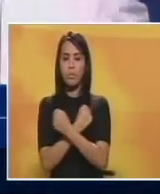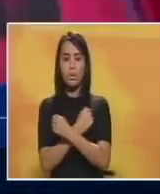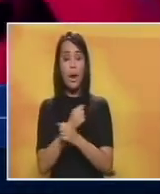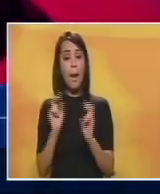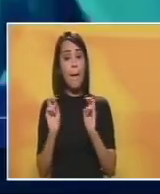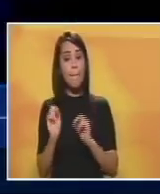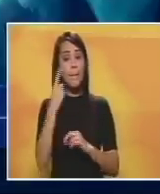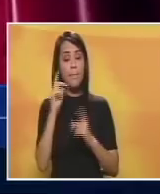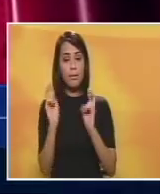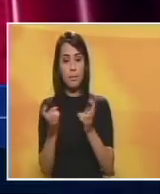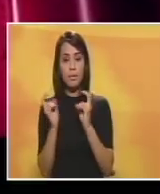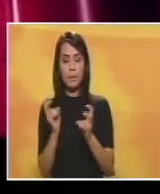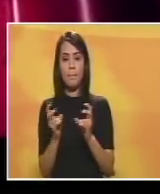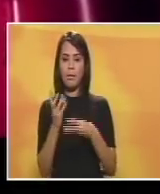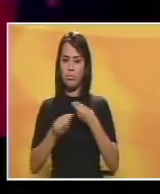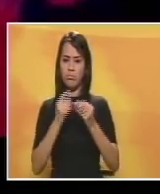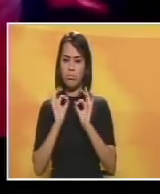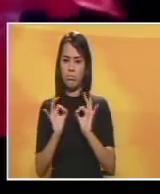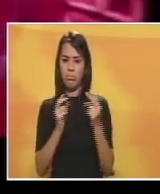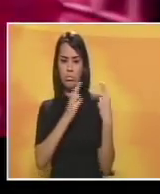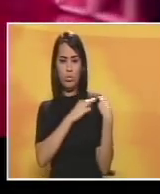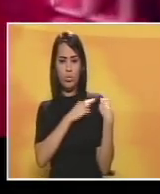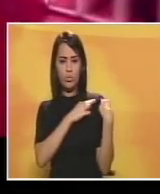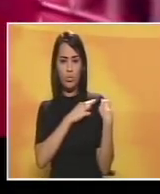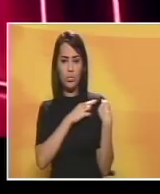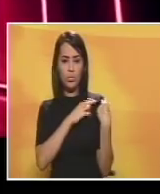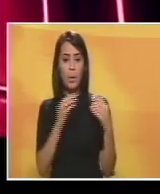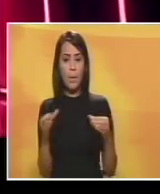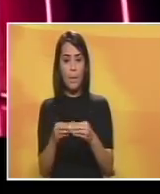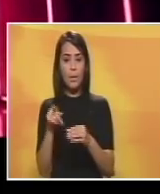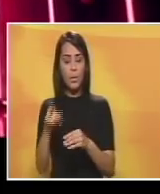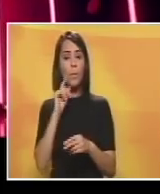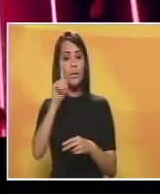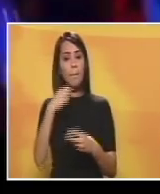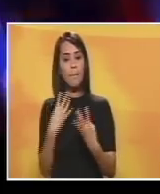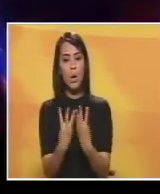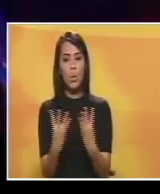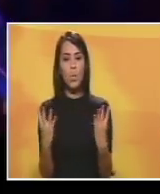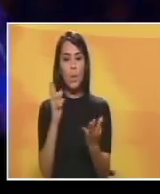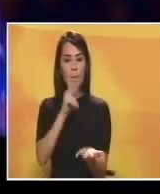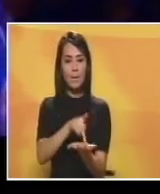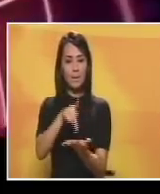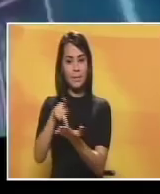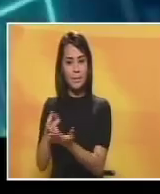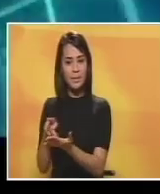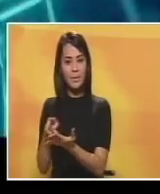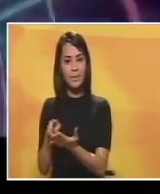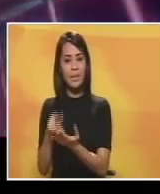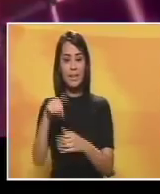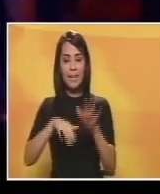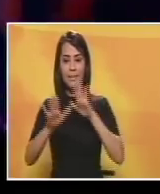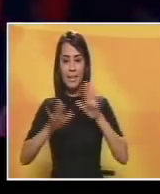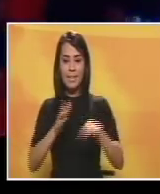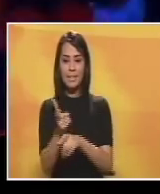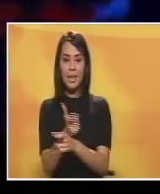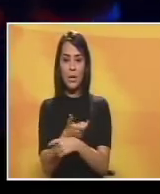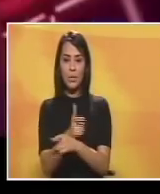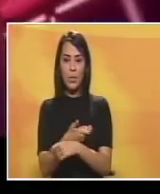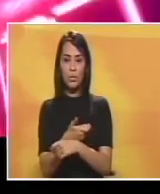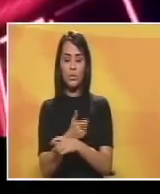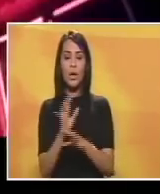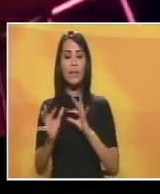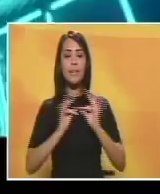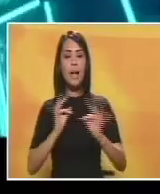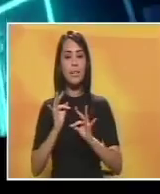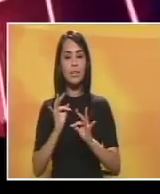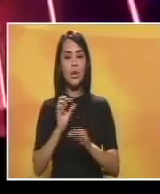disco que se hace bajo la disquera y también el primer concierto que vamos a tener la oportunidad de hacerlo este 15 de agosto en el Anfiteatro del Sambil,